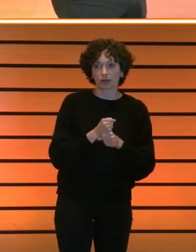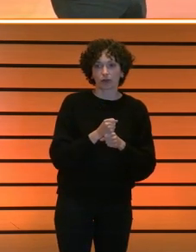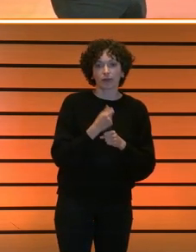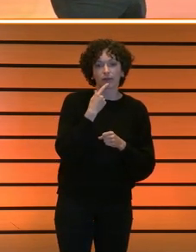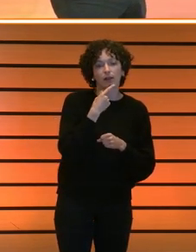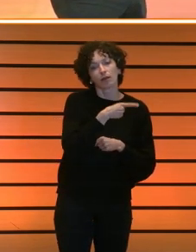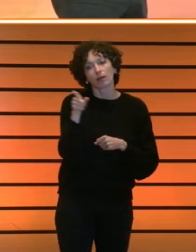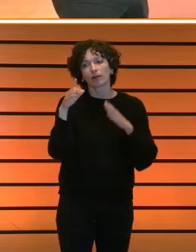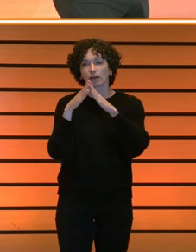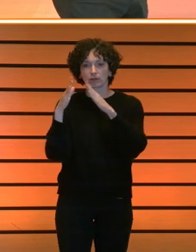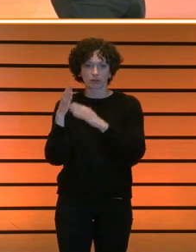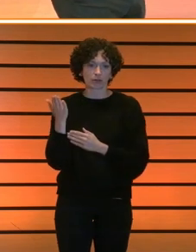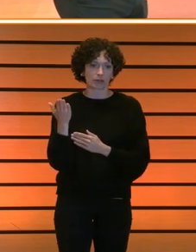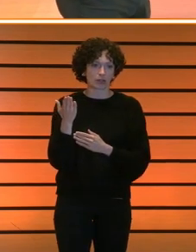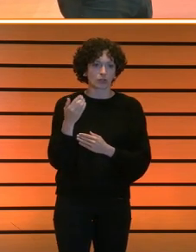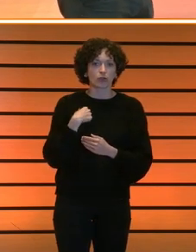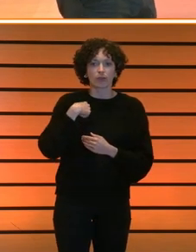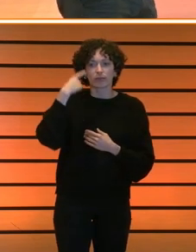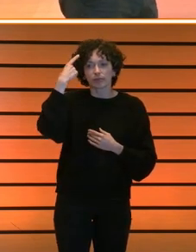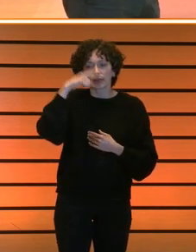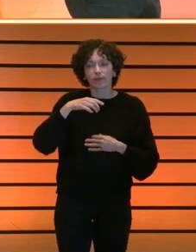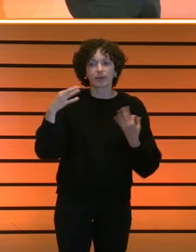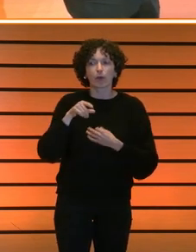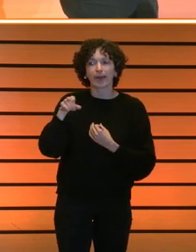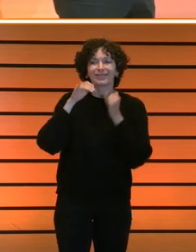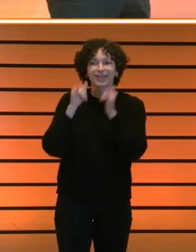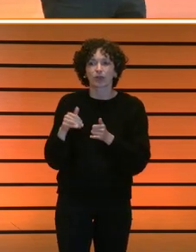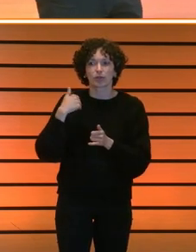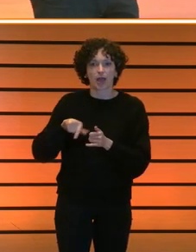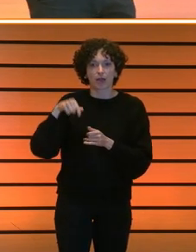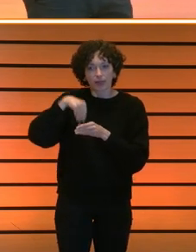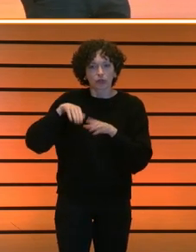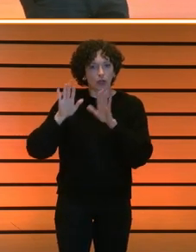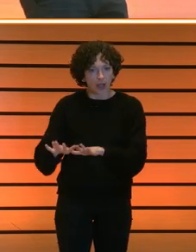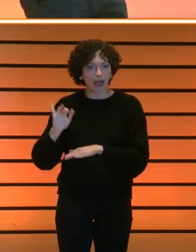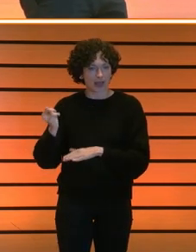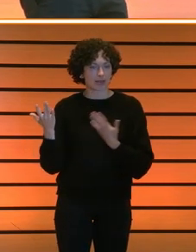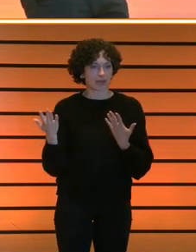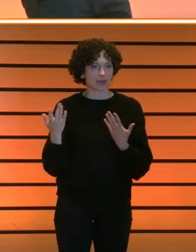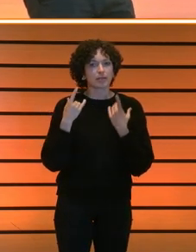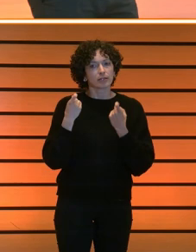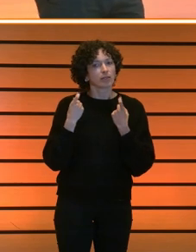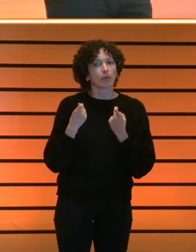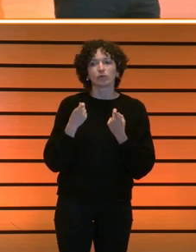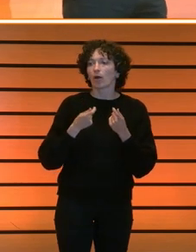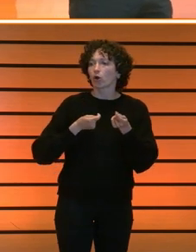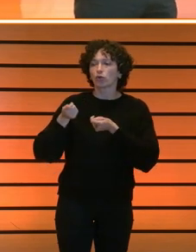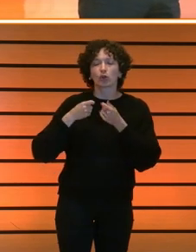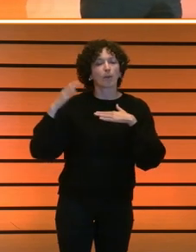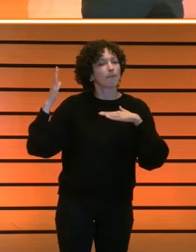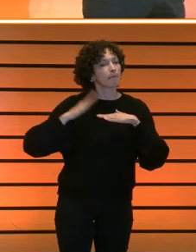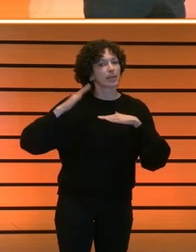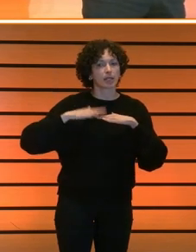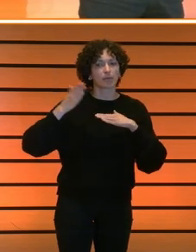llegado que está o sea necesitamos que haya un mínimo control como organizaciones del